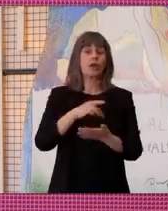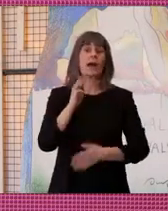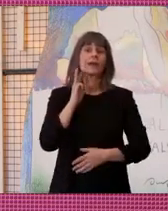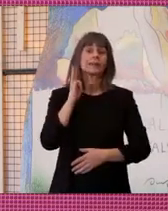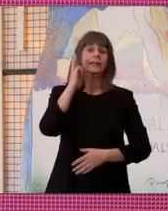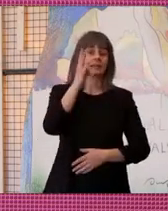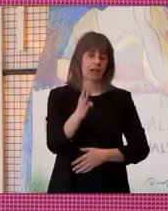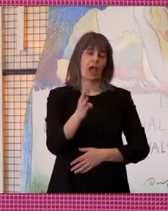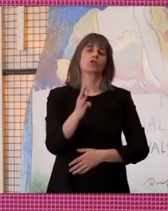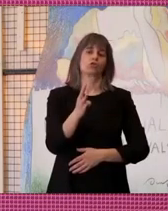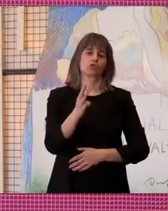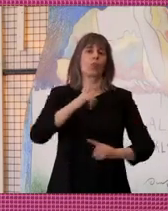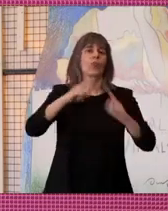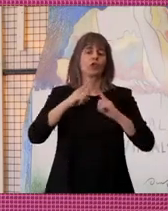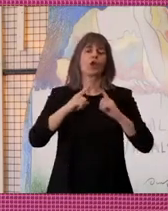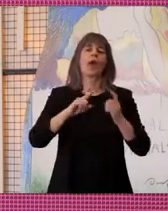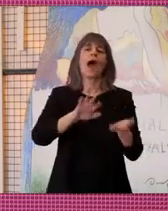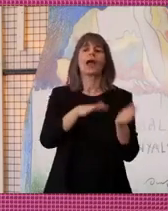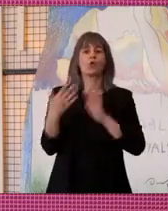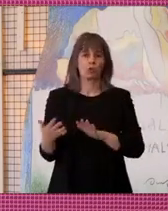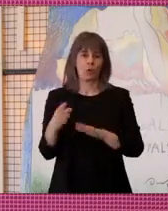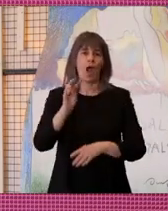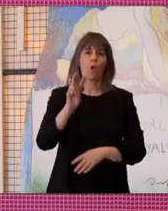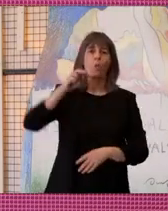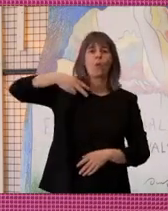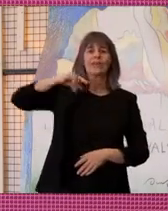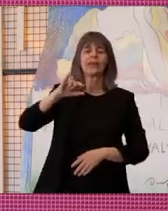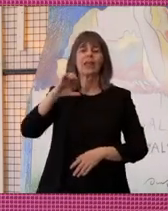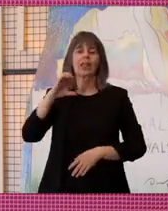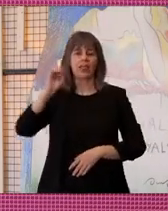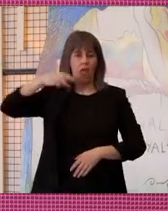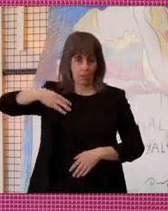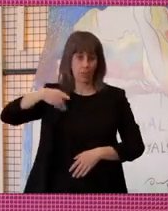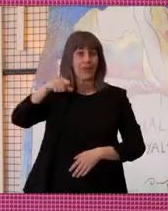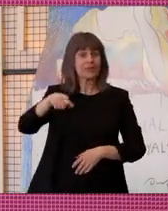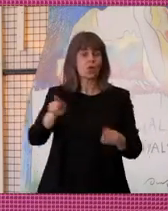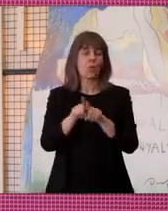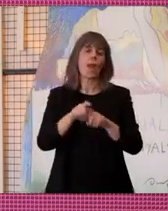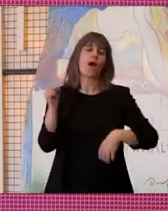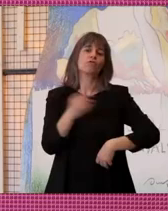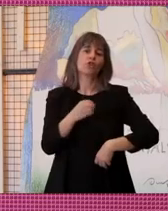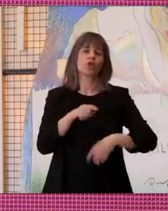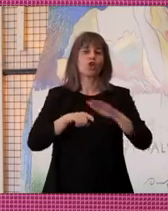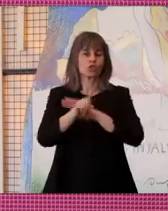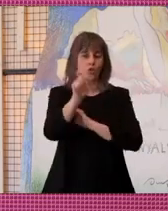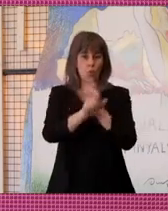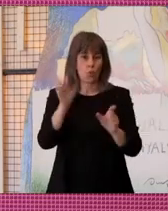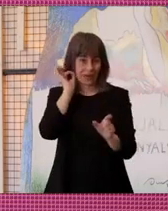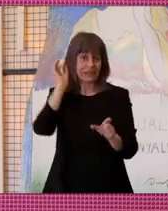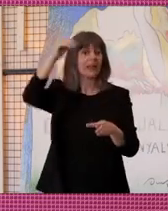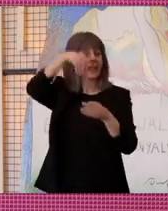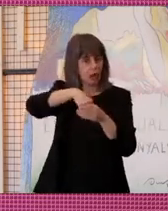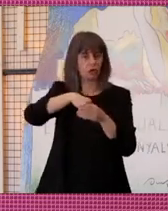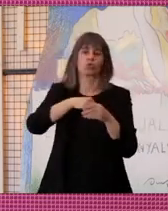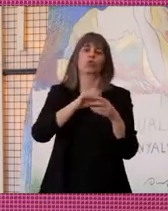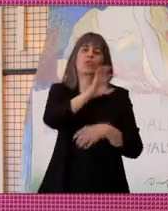ejecutiva de unifem que era el fondo de desarrollo de las mujeres dentro del organismo de Naciones